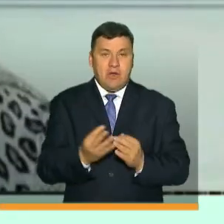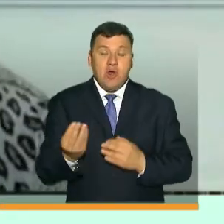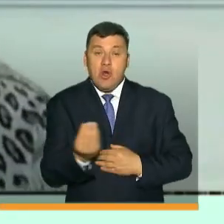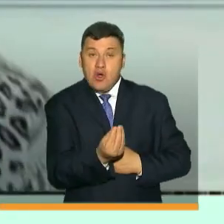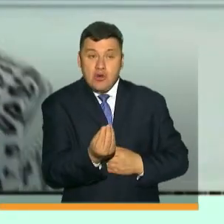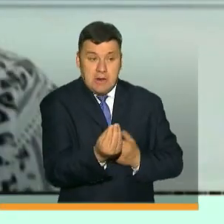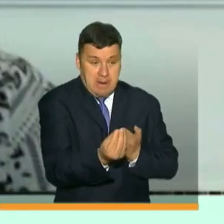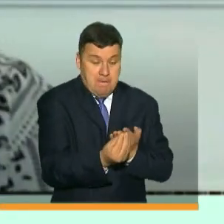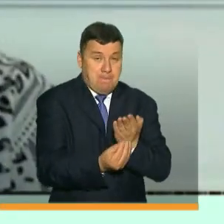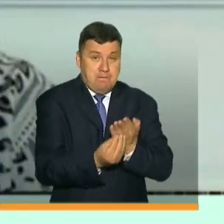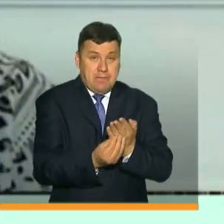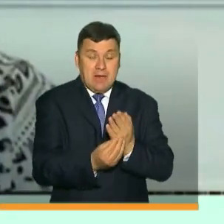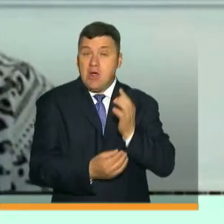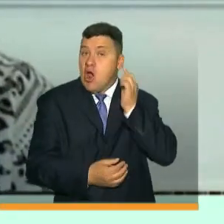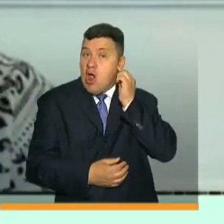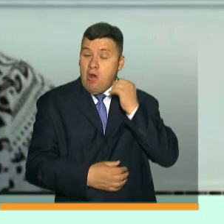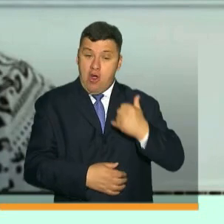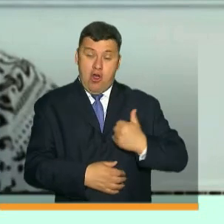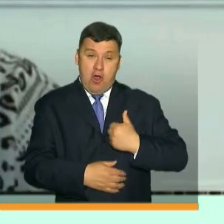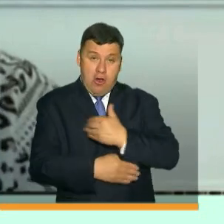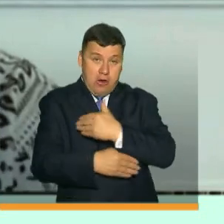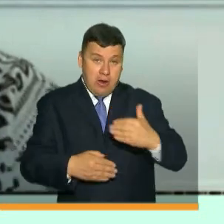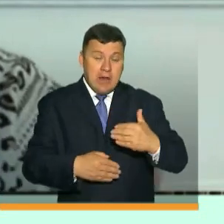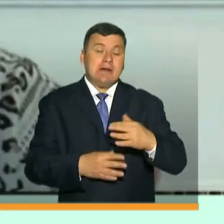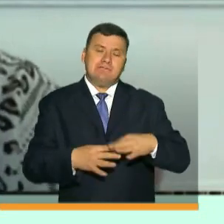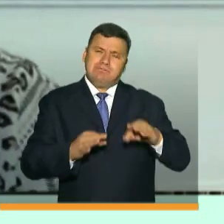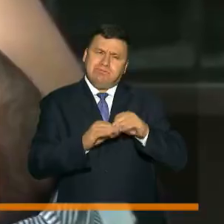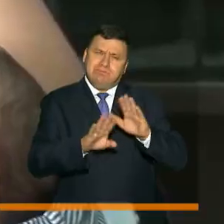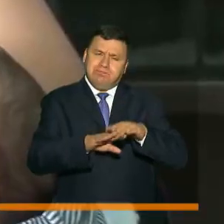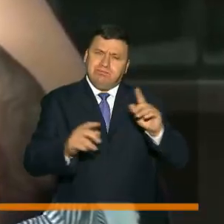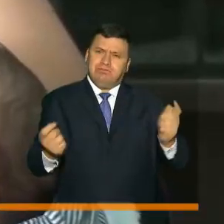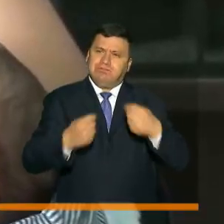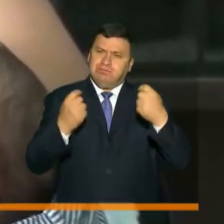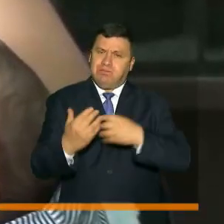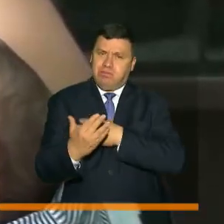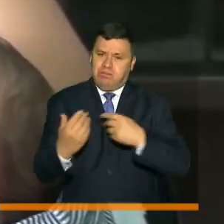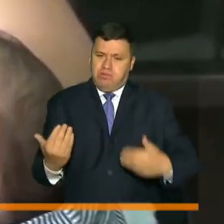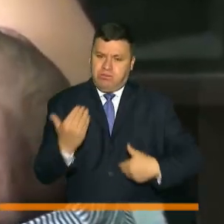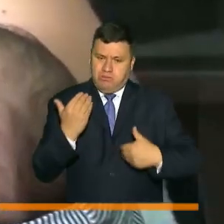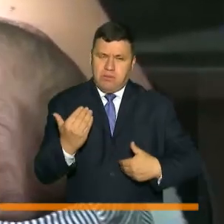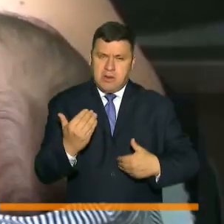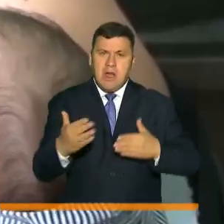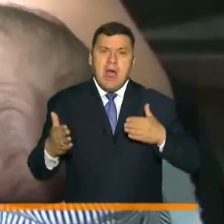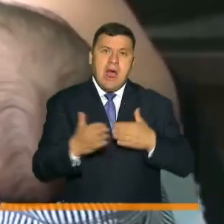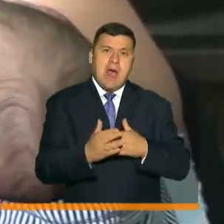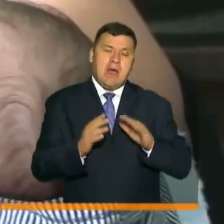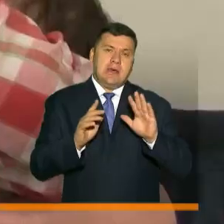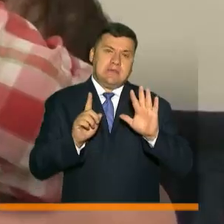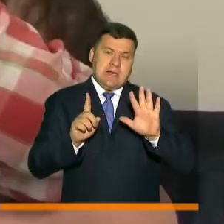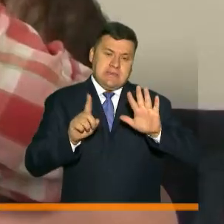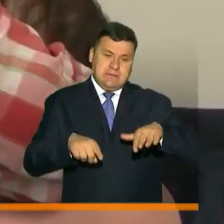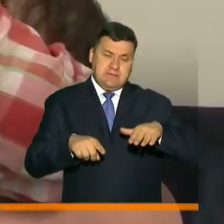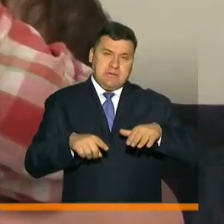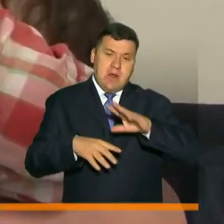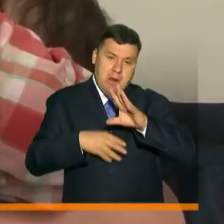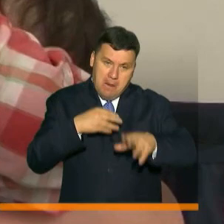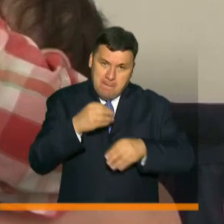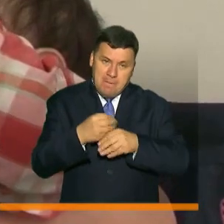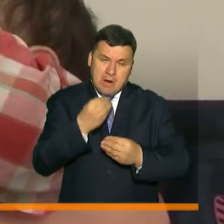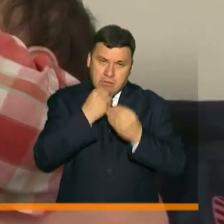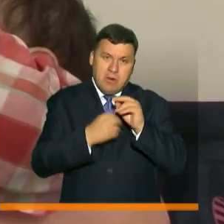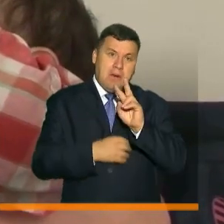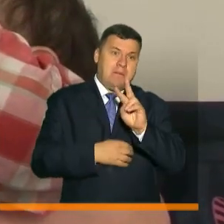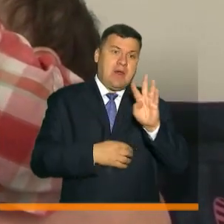consejera presidencial para la niñez y adolescencia destacó la importancia de promover la lactancia materna hasta los 6 primeros meses y complementaria hasta